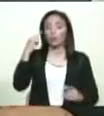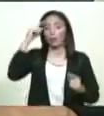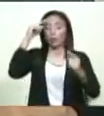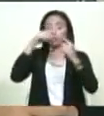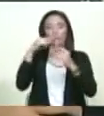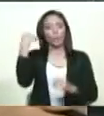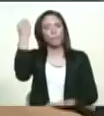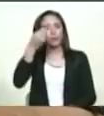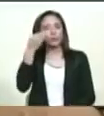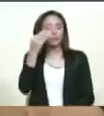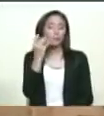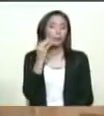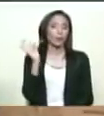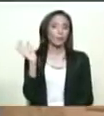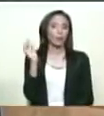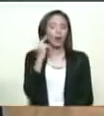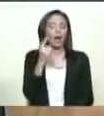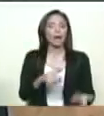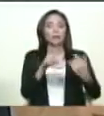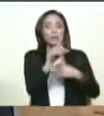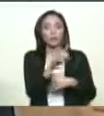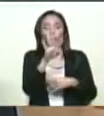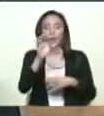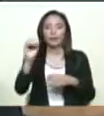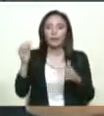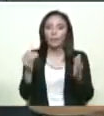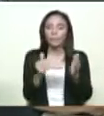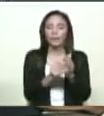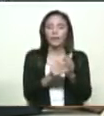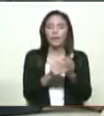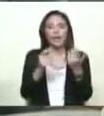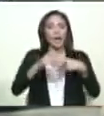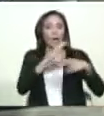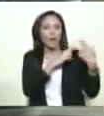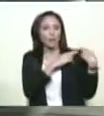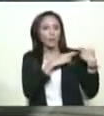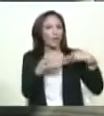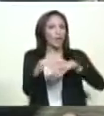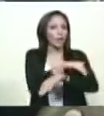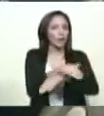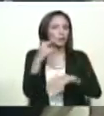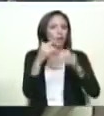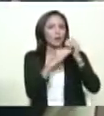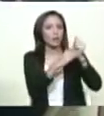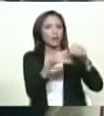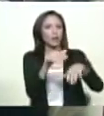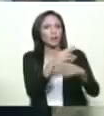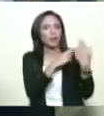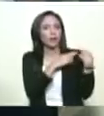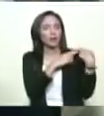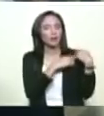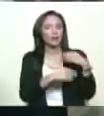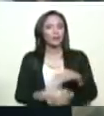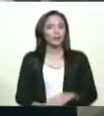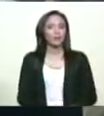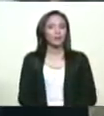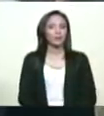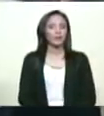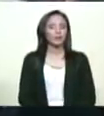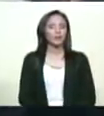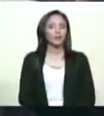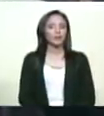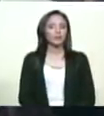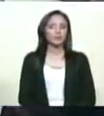ya cuando tengamos los 140.000 jefes de calle líderes de calle lideresas de calle